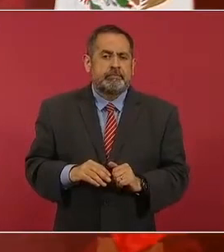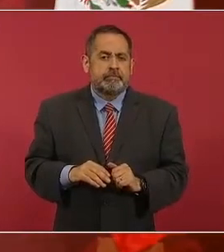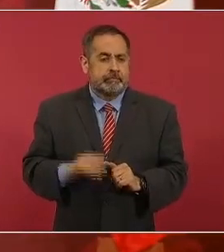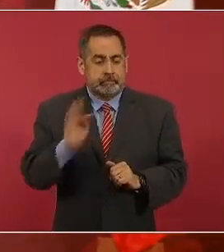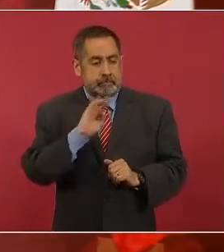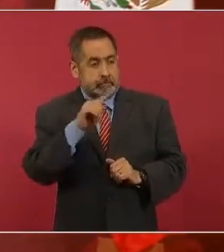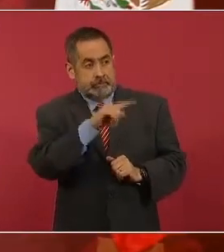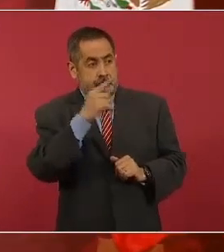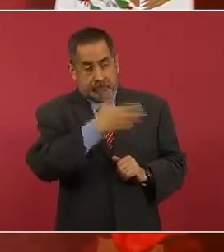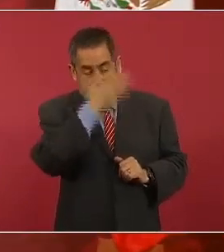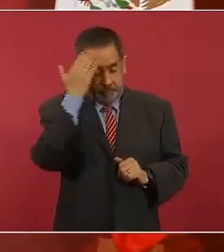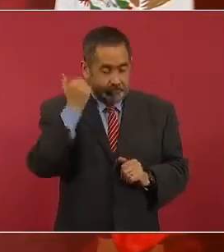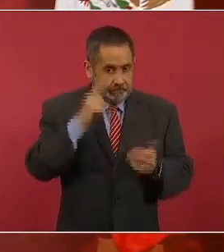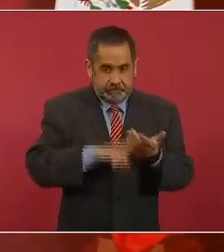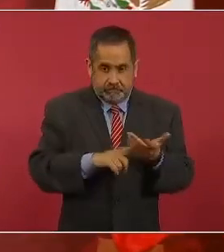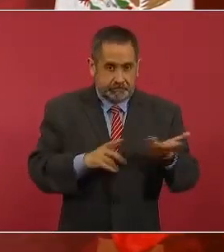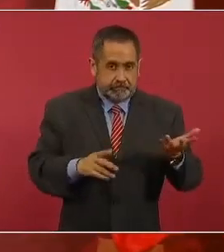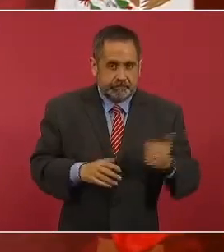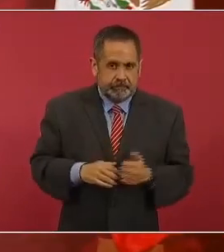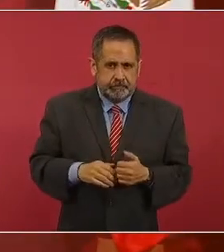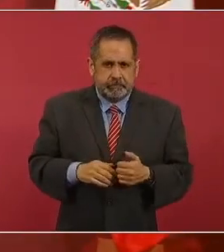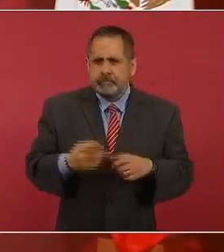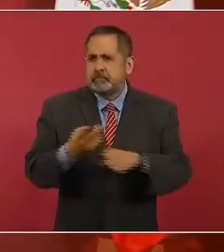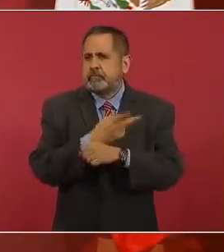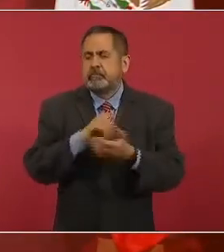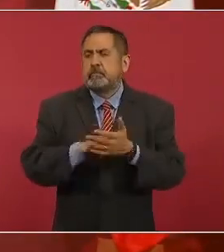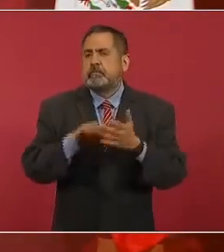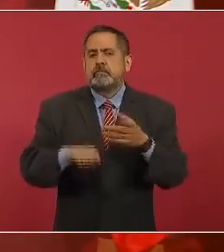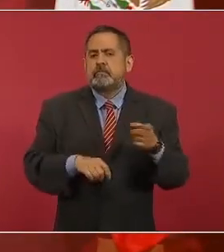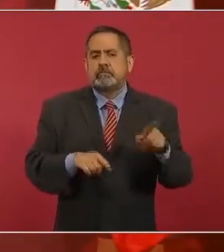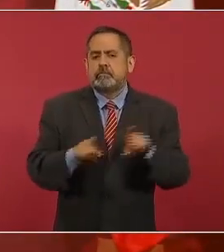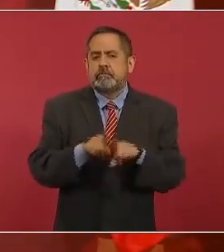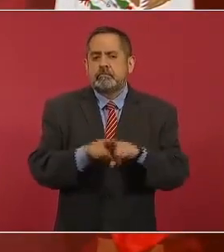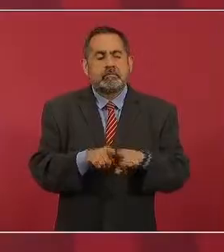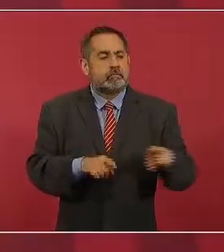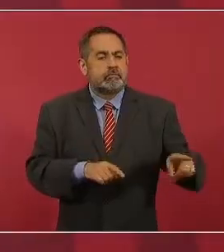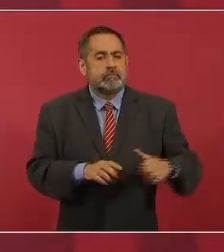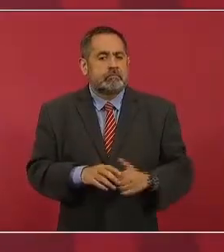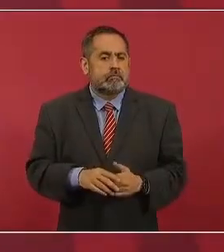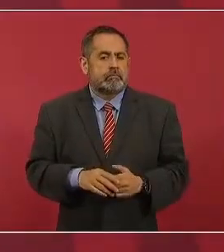lo saben. No suceden